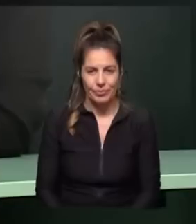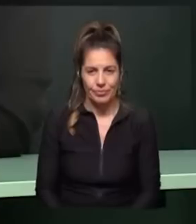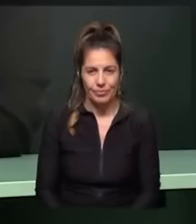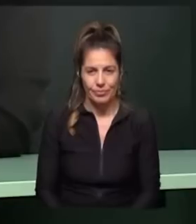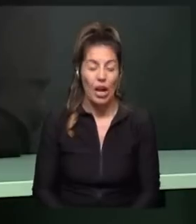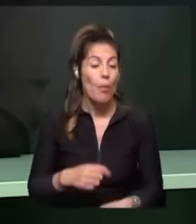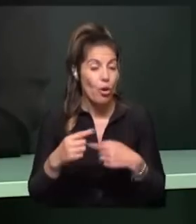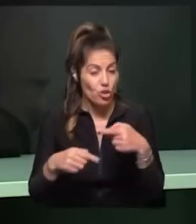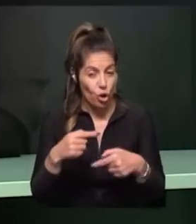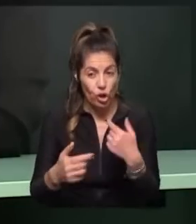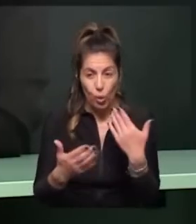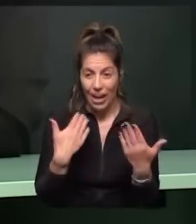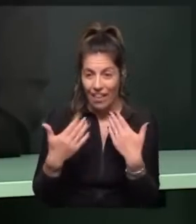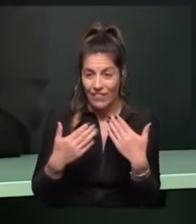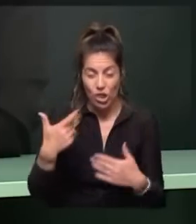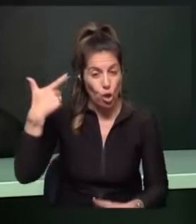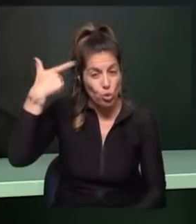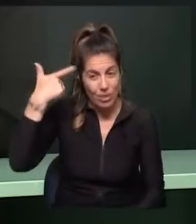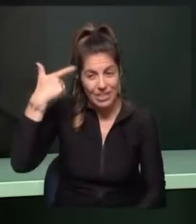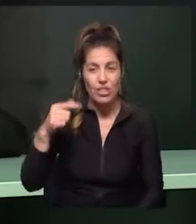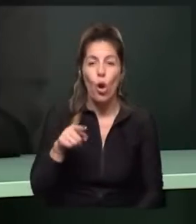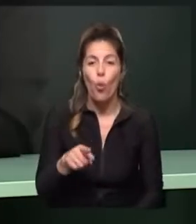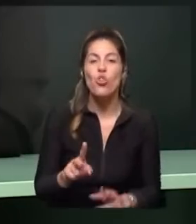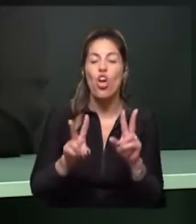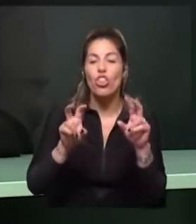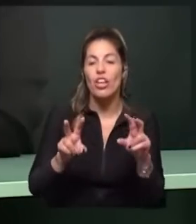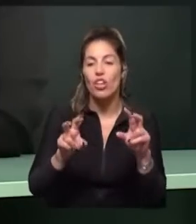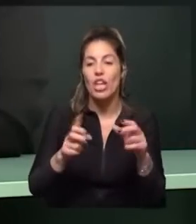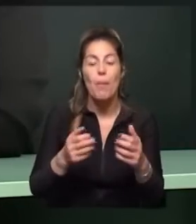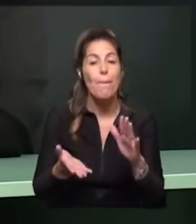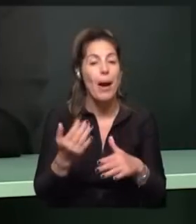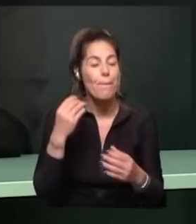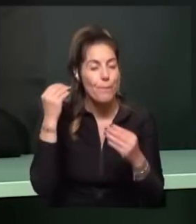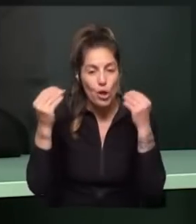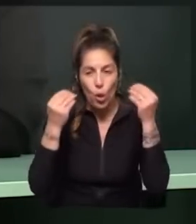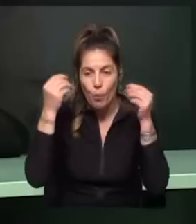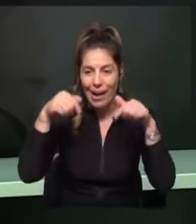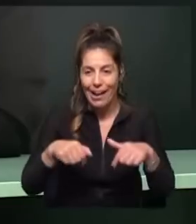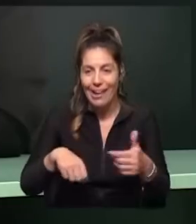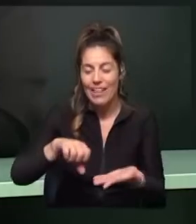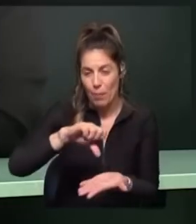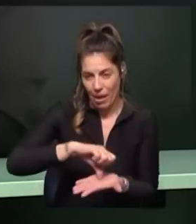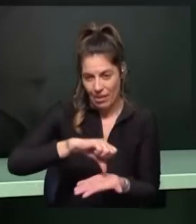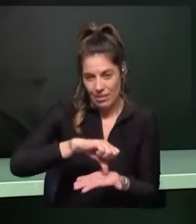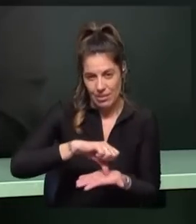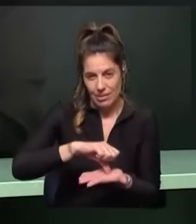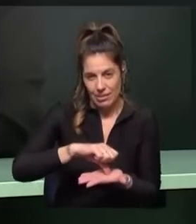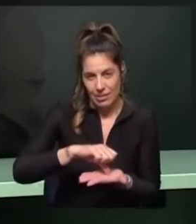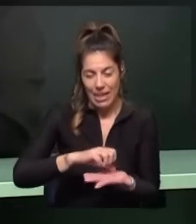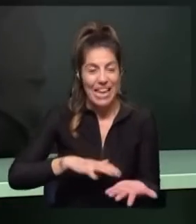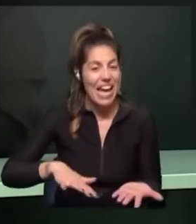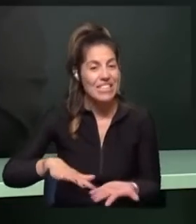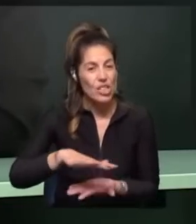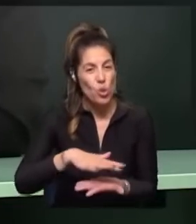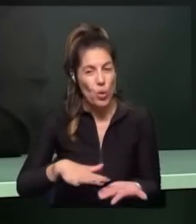vamos a seguir hablando de suicidio porque es uno de los temas que más preocupan en nuestro país las condiciones